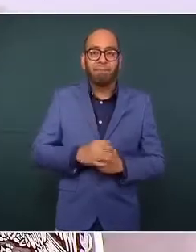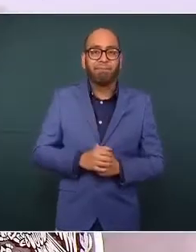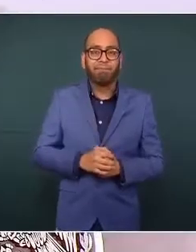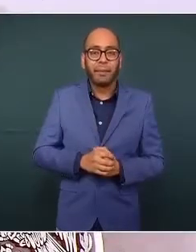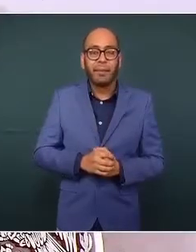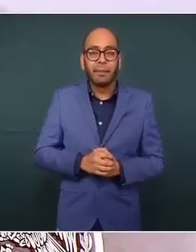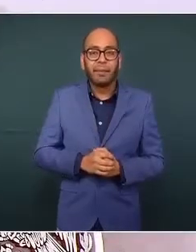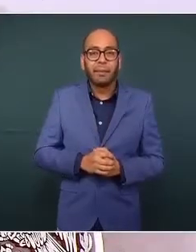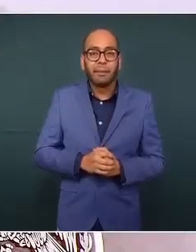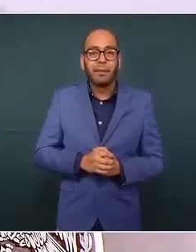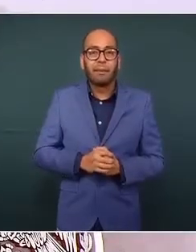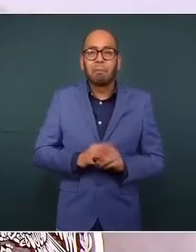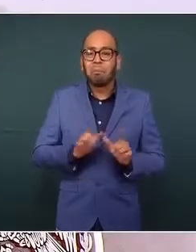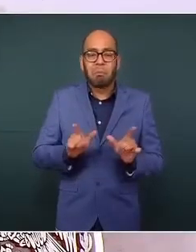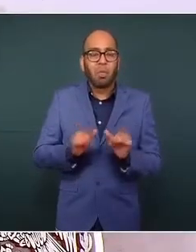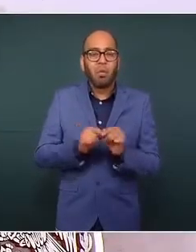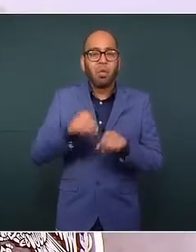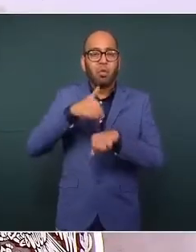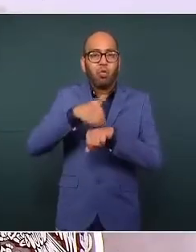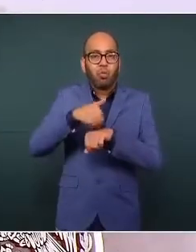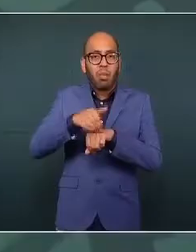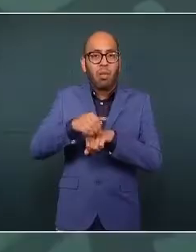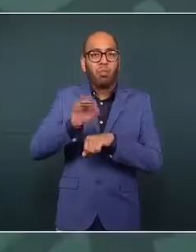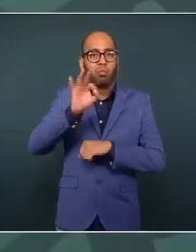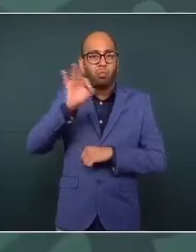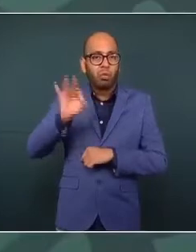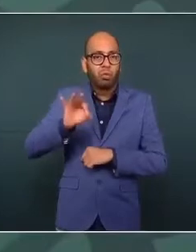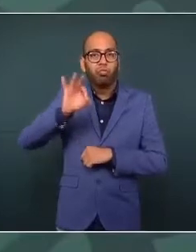nada más dar cifras,